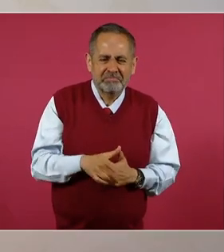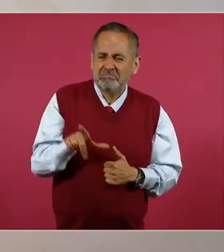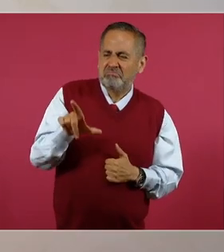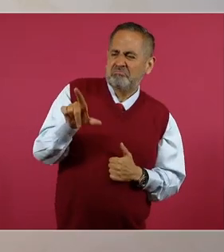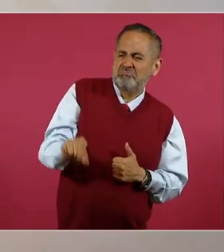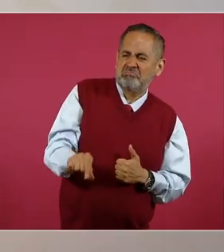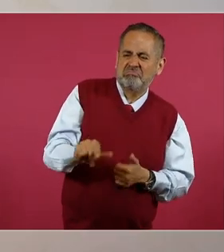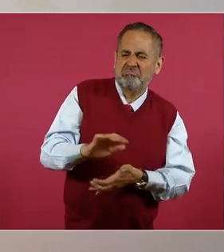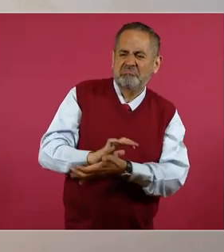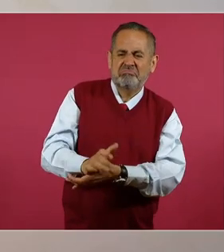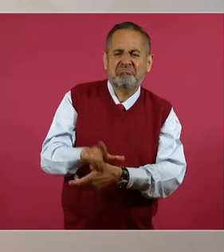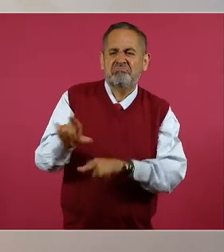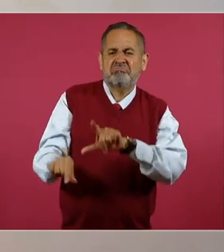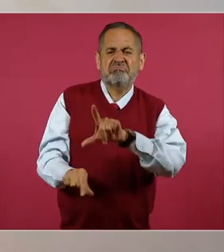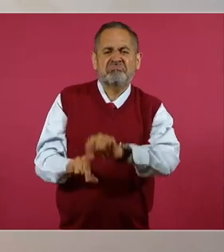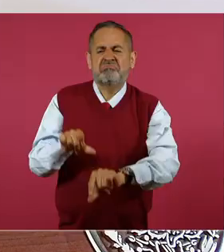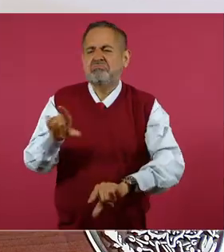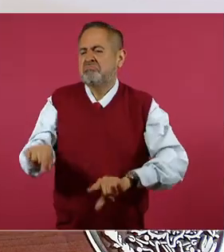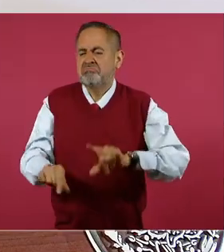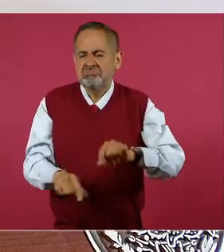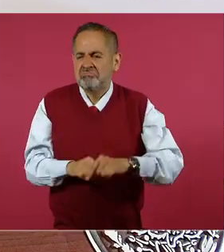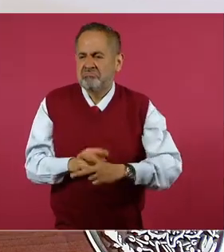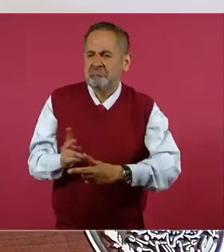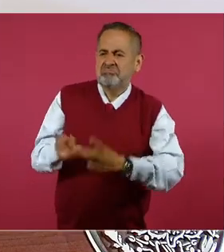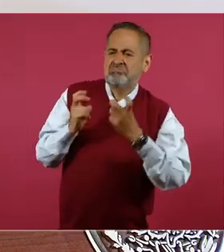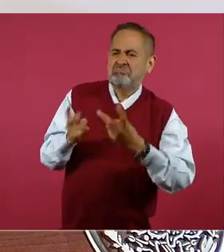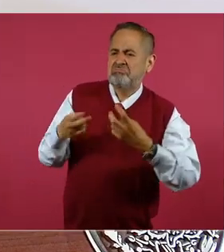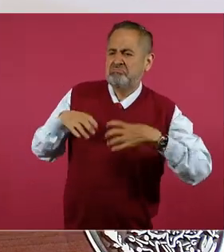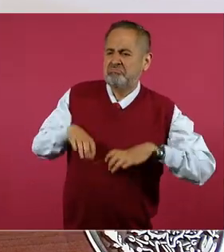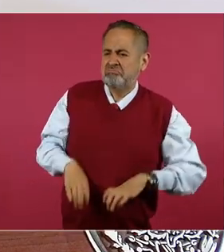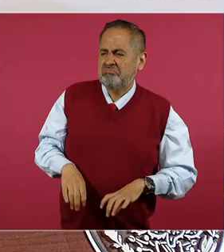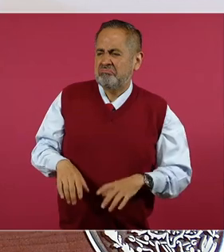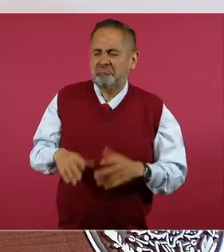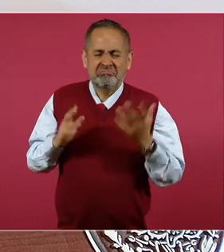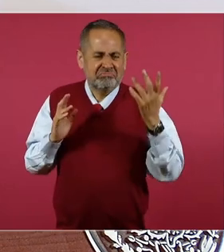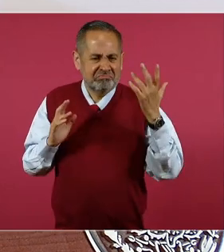humillando a sus semejantes, robando,